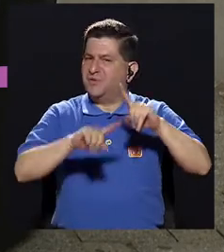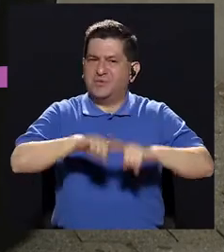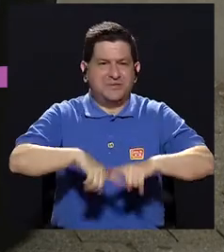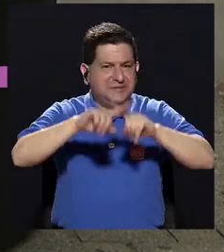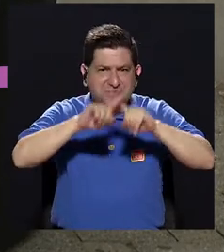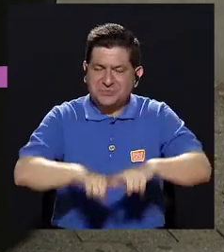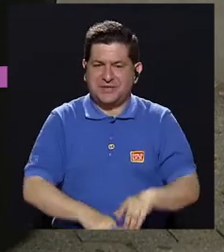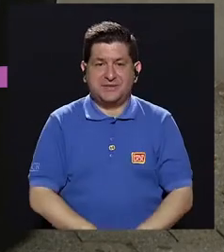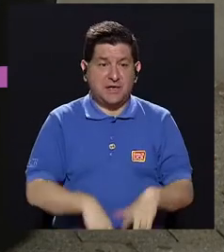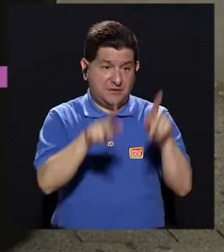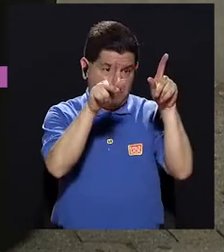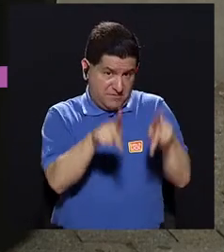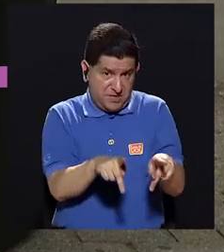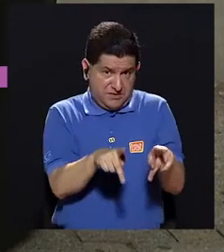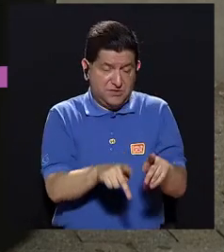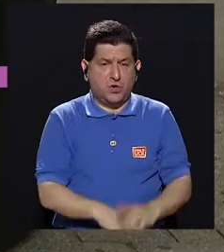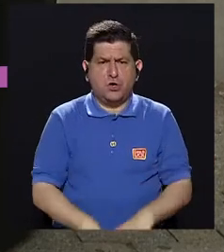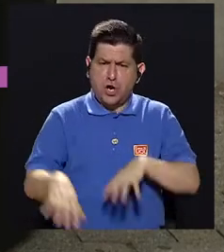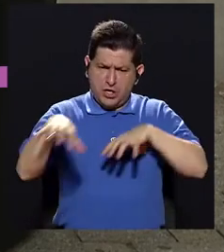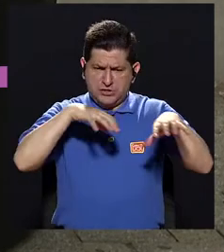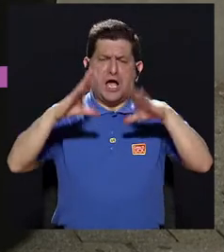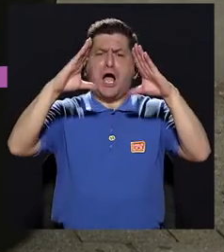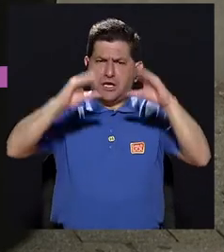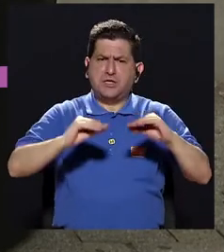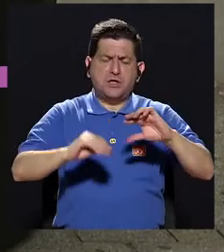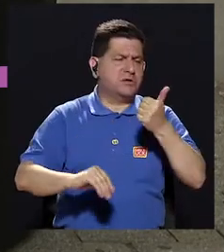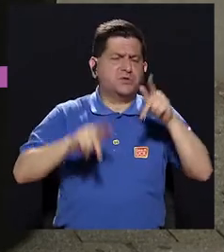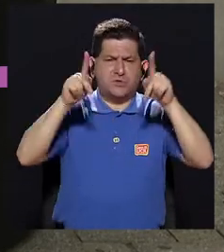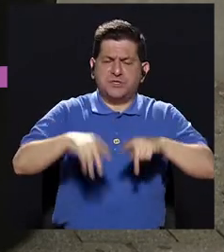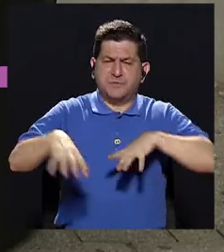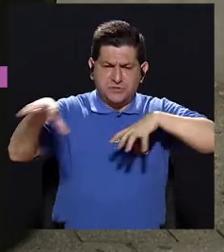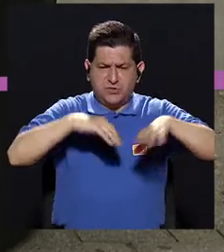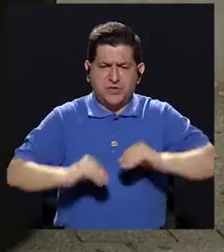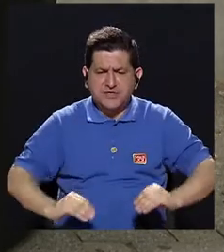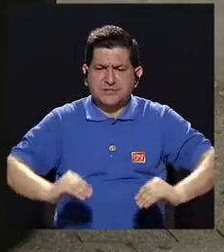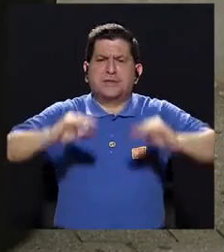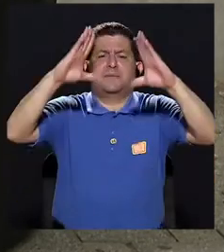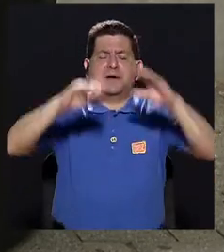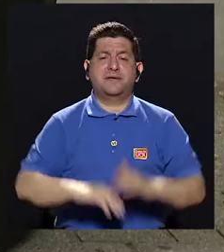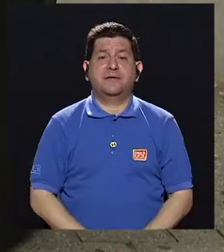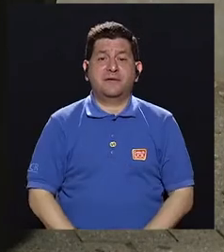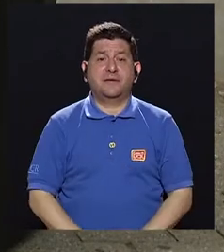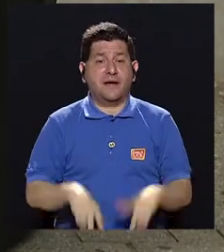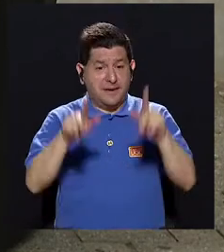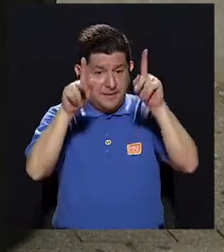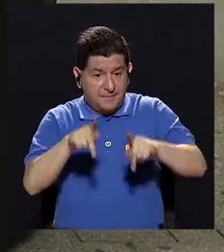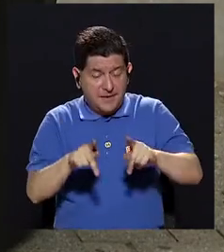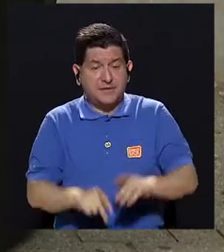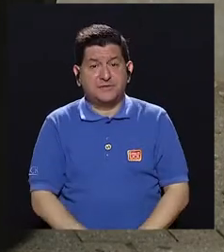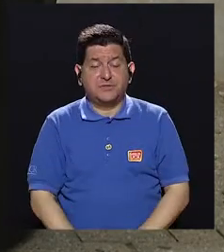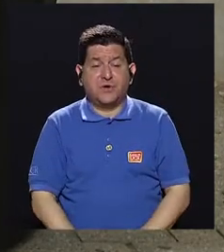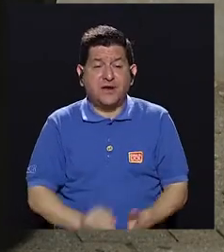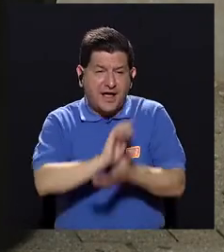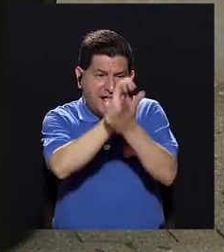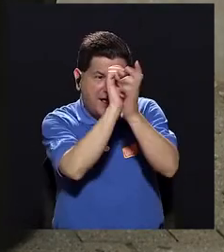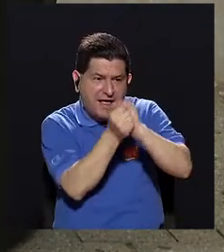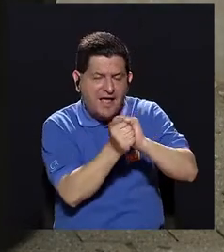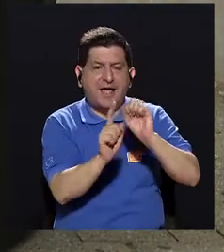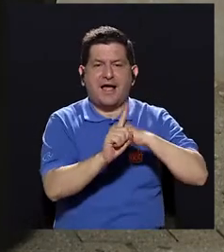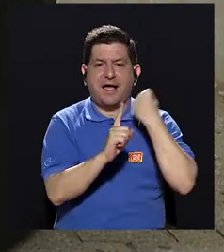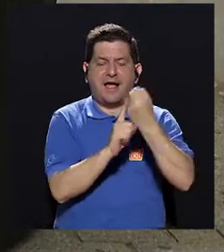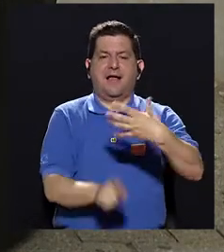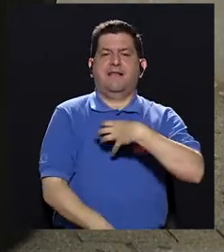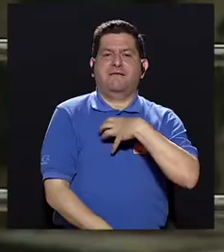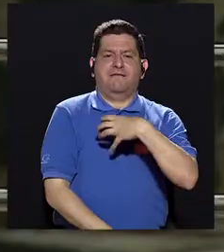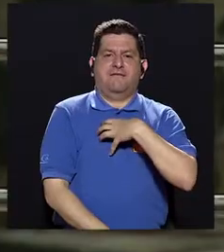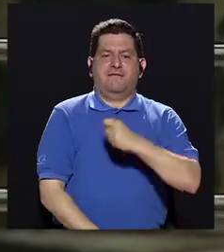también de hay personas que son más activas en la noche, otras personas son más activas en la mañana. Entonces yo creo que la persona se tiene que adecuar y adaptar un poquito a sus